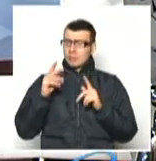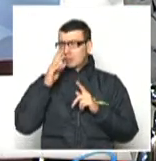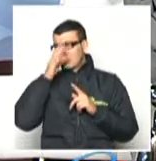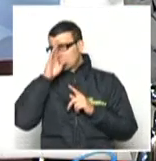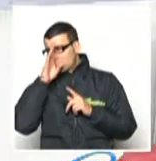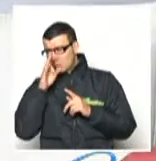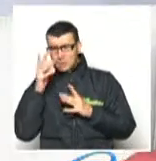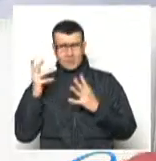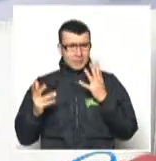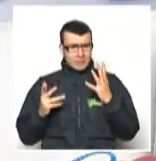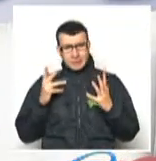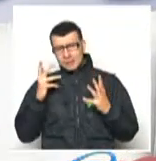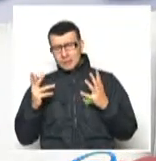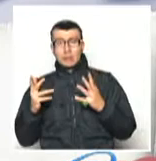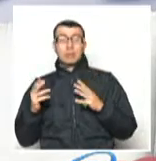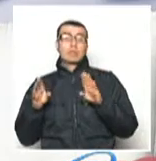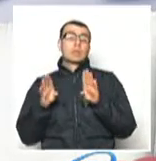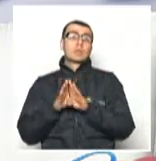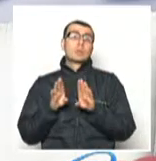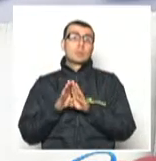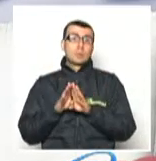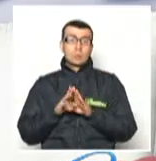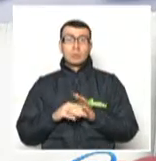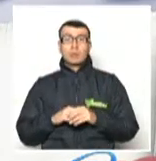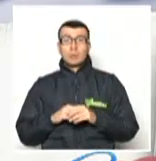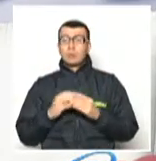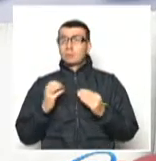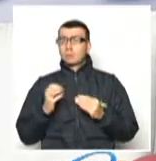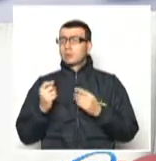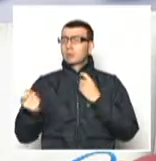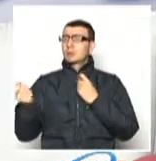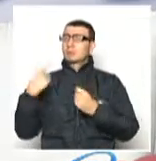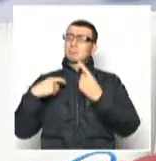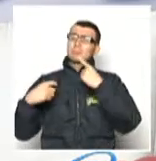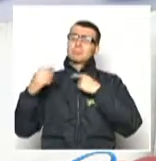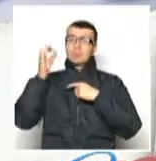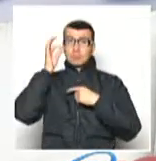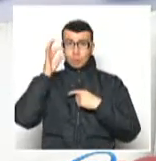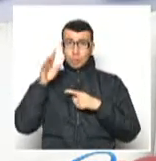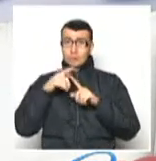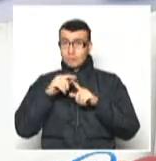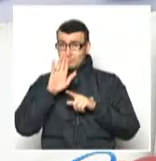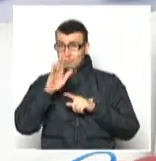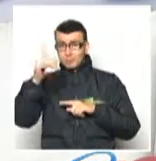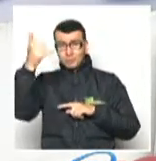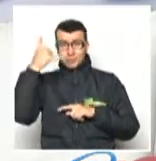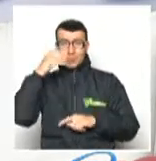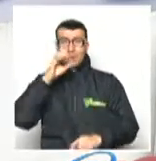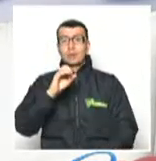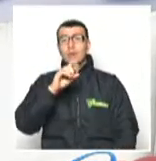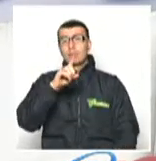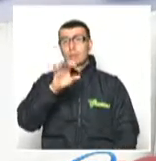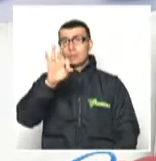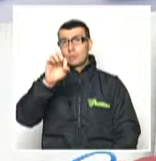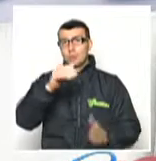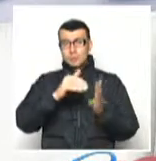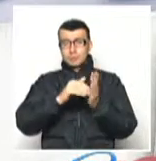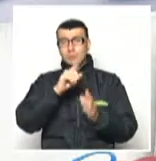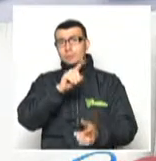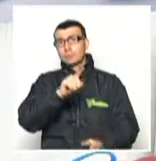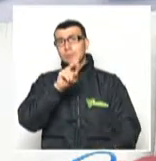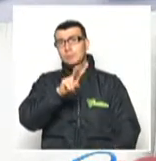inquietudes, igual muchas preguntas, pero vamos a abrir la línea